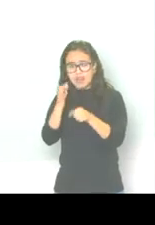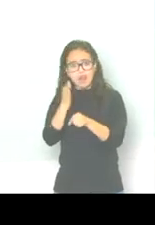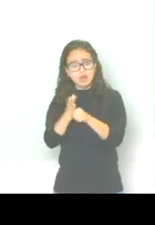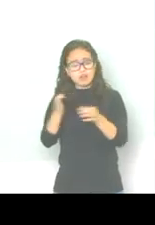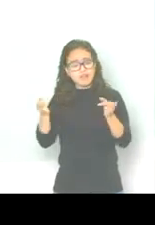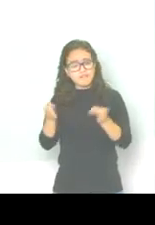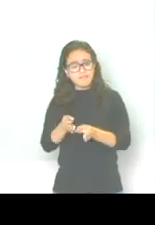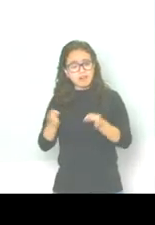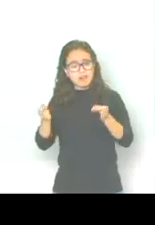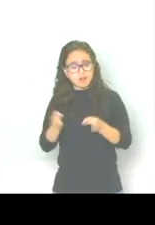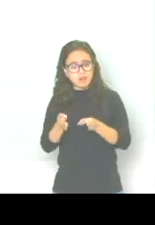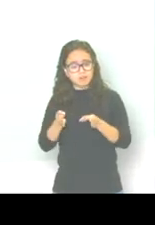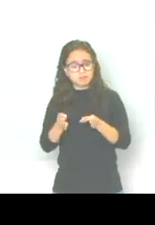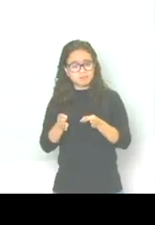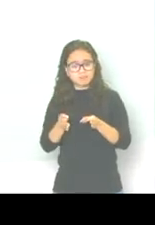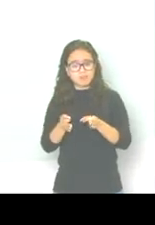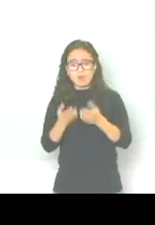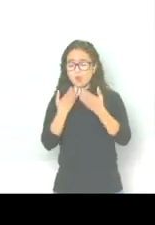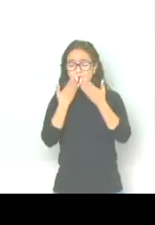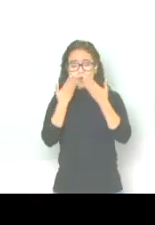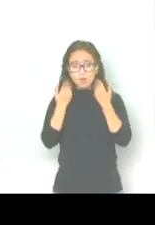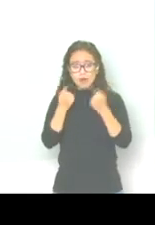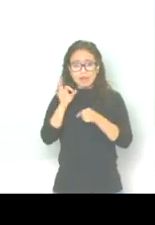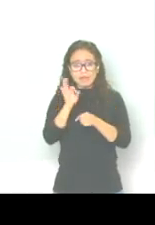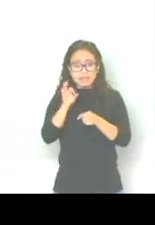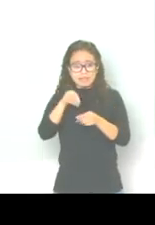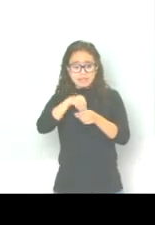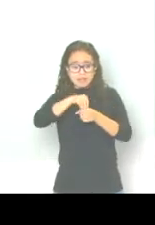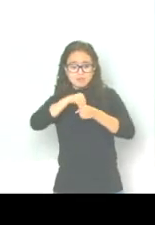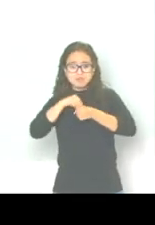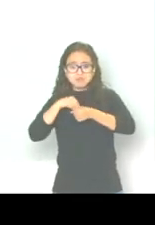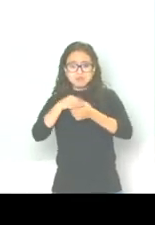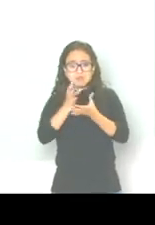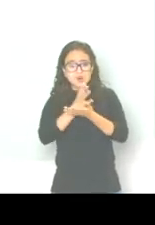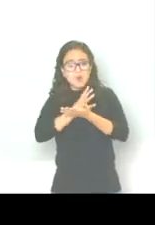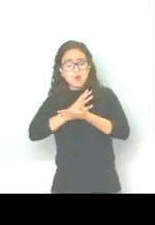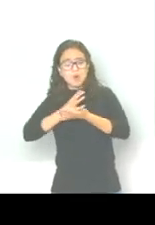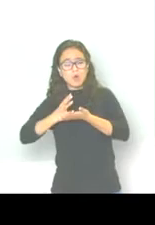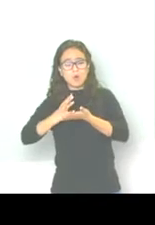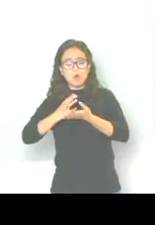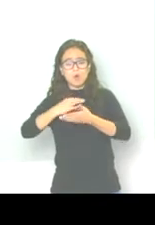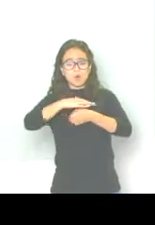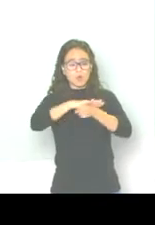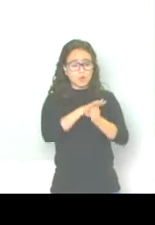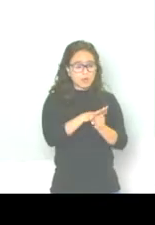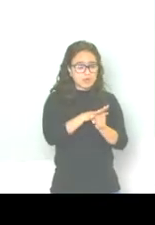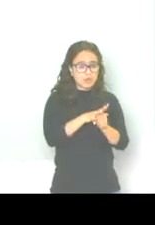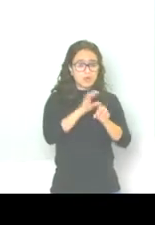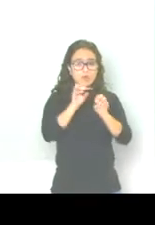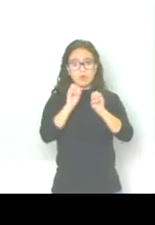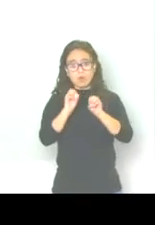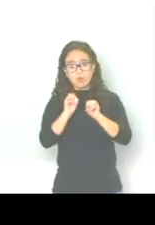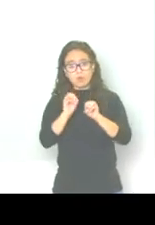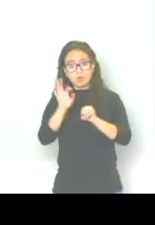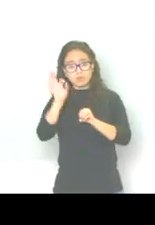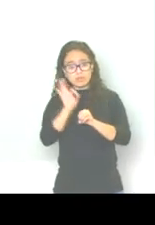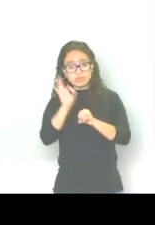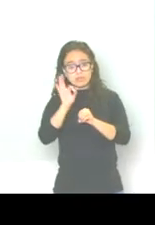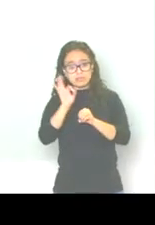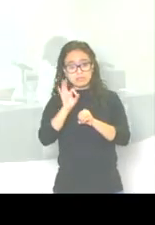invernal se nos incrementa el número de casos de COVID y además no sabemos cómo se vaya a